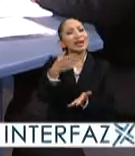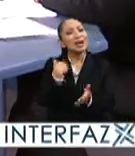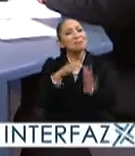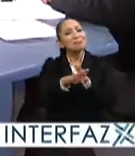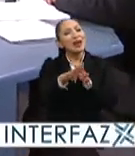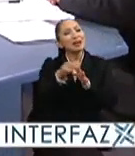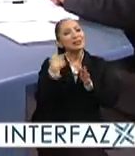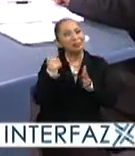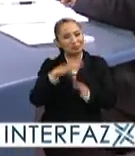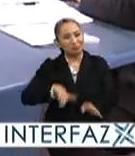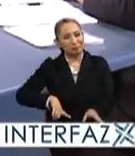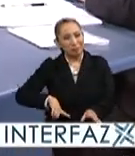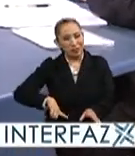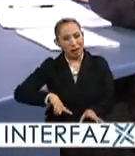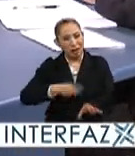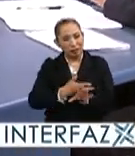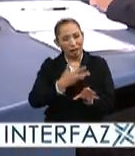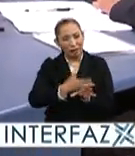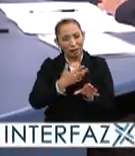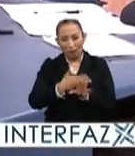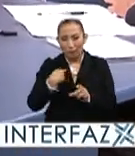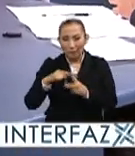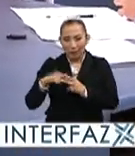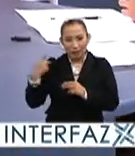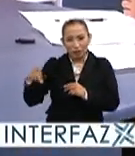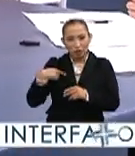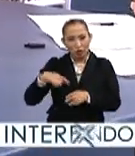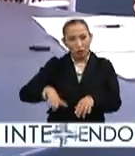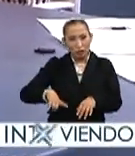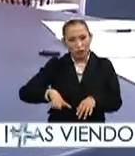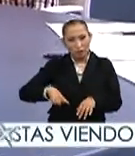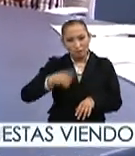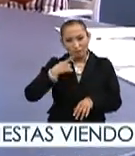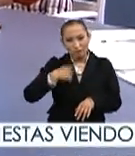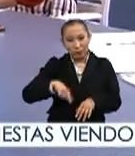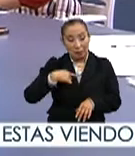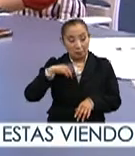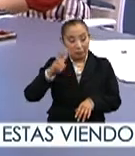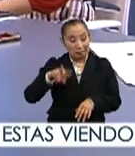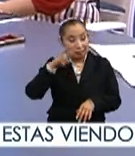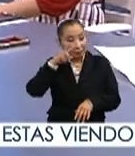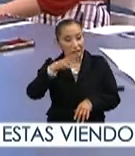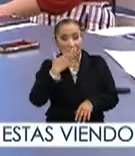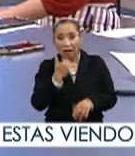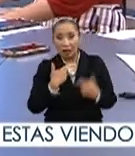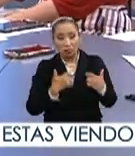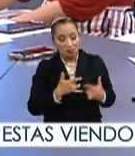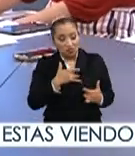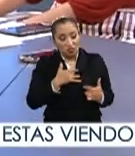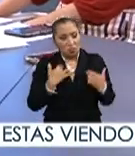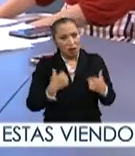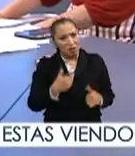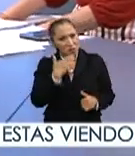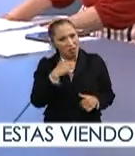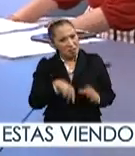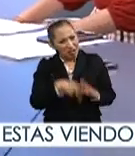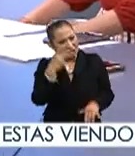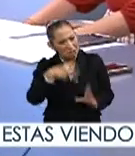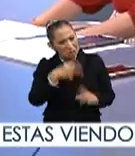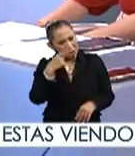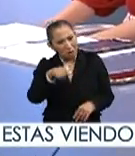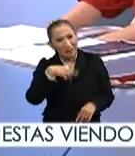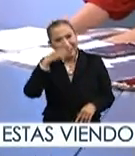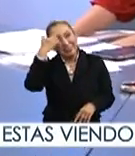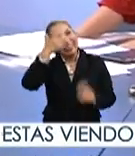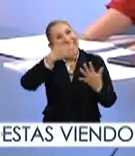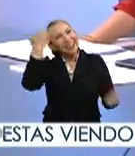Donald Trump a los primeros meses de su mandato? Sin duda son prácticas inhumanas, nos hacen recordar lo que